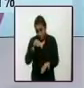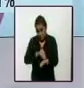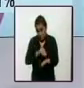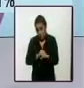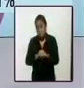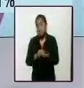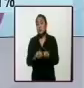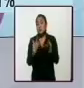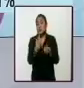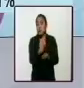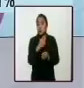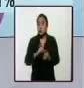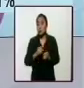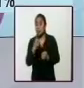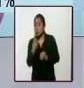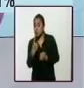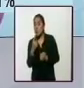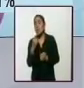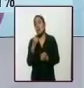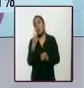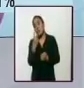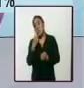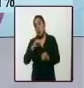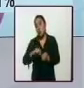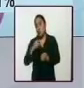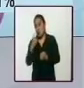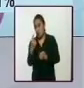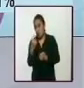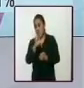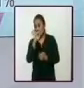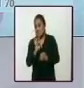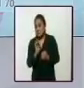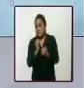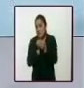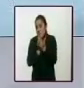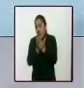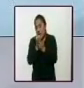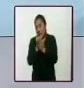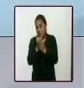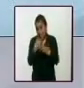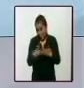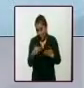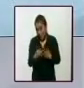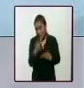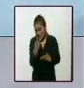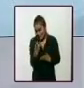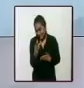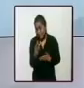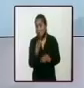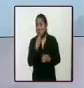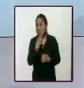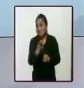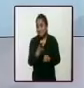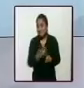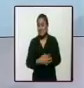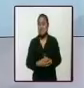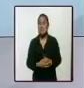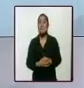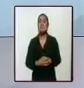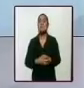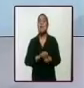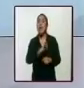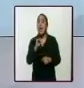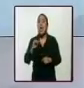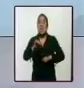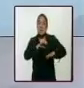pasó a un rango entre 1.1 y 2.1 por ciento. Esto es lo que ha pasado y esto es lo que dicen precisamente las